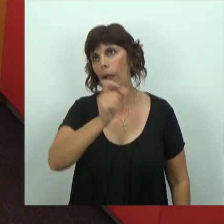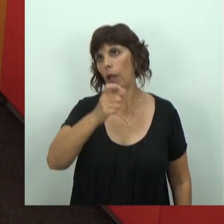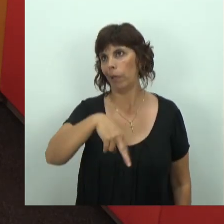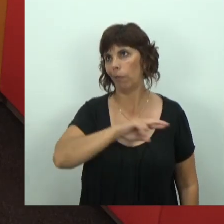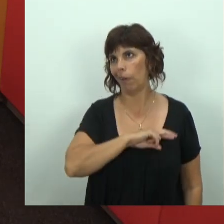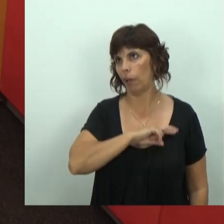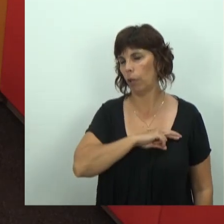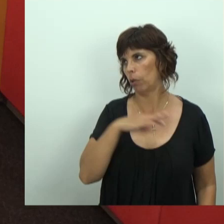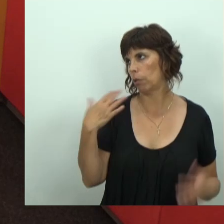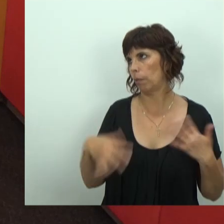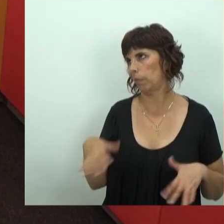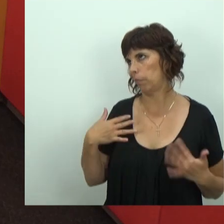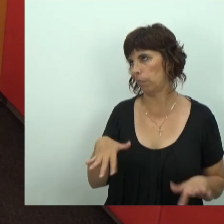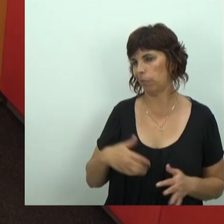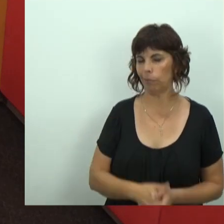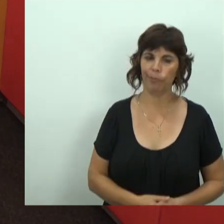chiringuito.